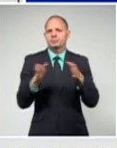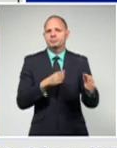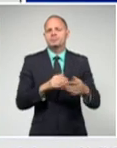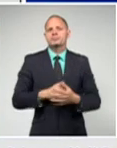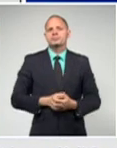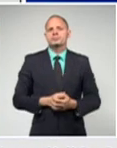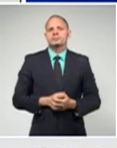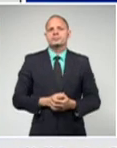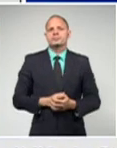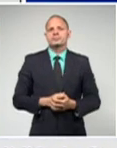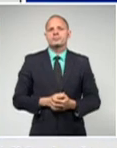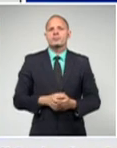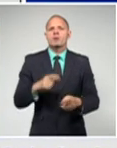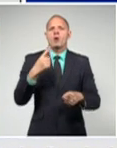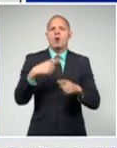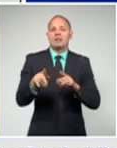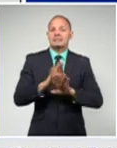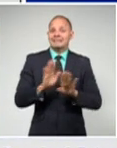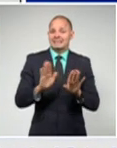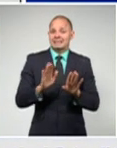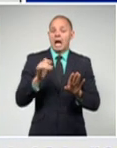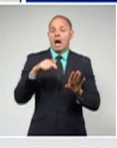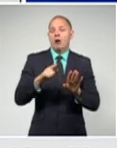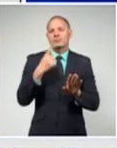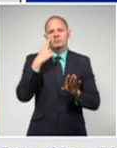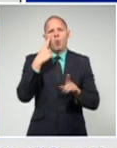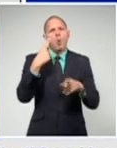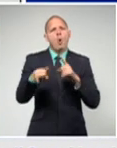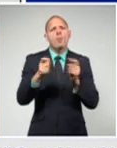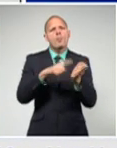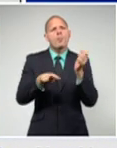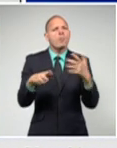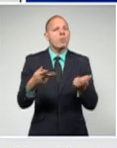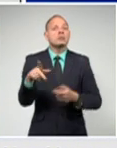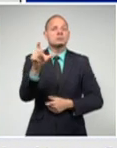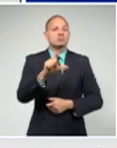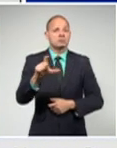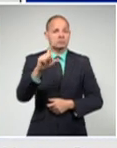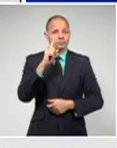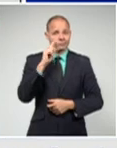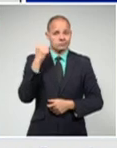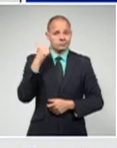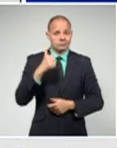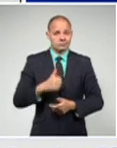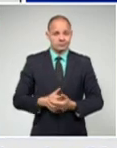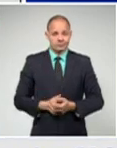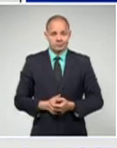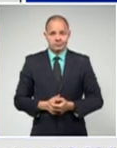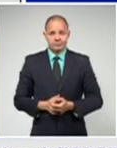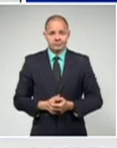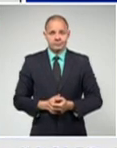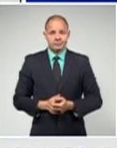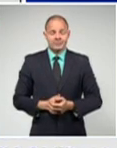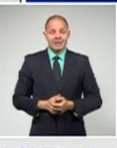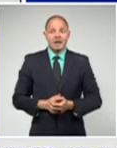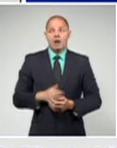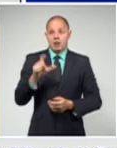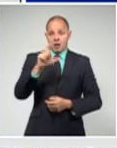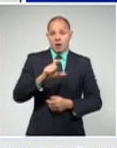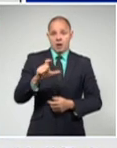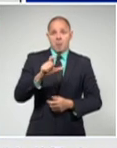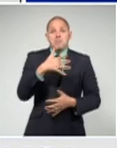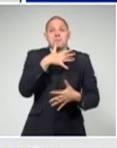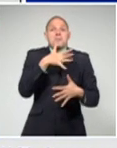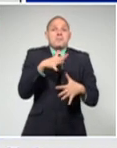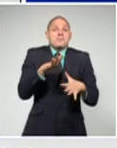de las provincias con tasas elevadas, ahí está Camagüey. Camagüey parece que, aún teniendo